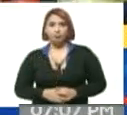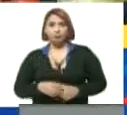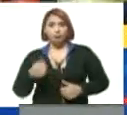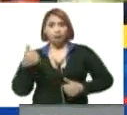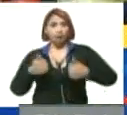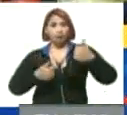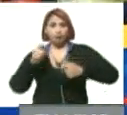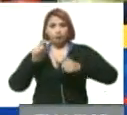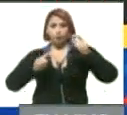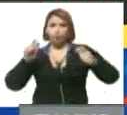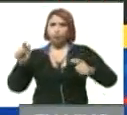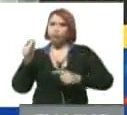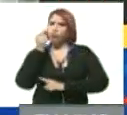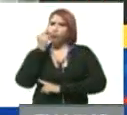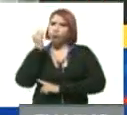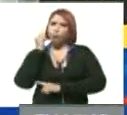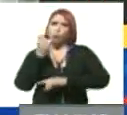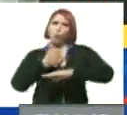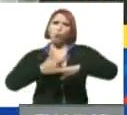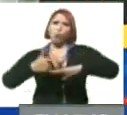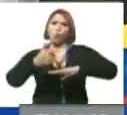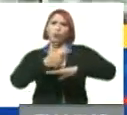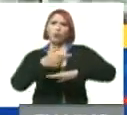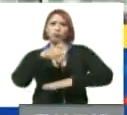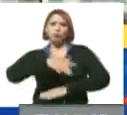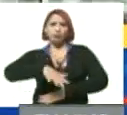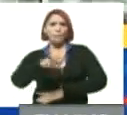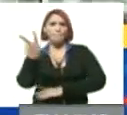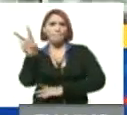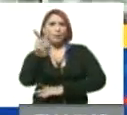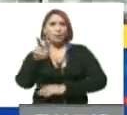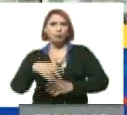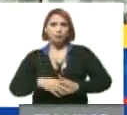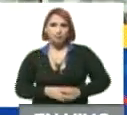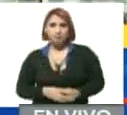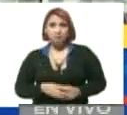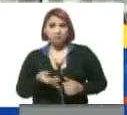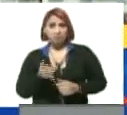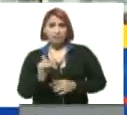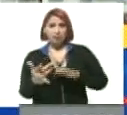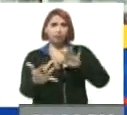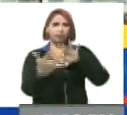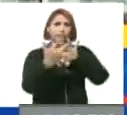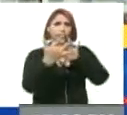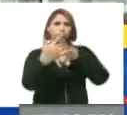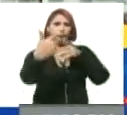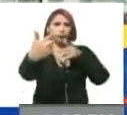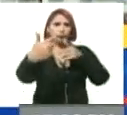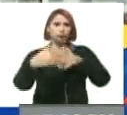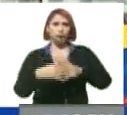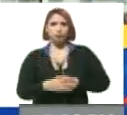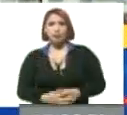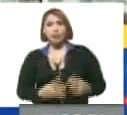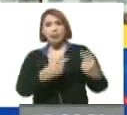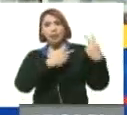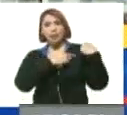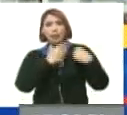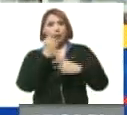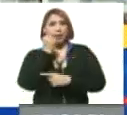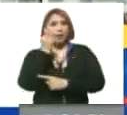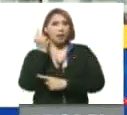candidatos y candidatas a gobernación del país. Ahí están conectados con los jefes